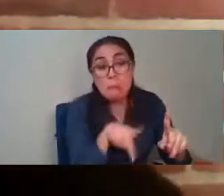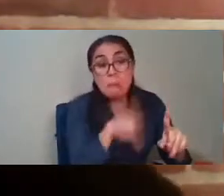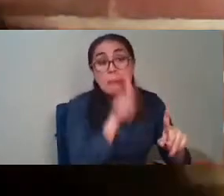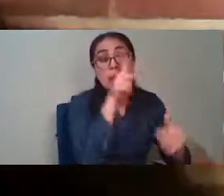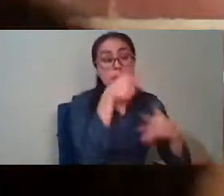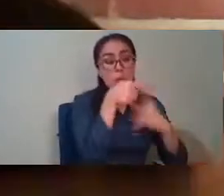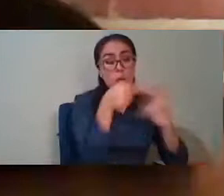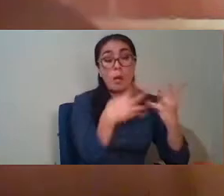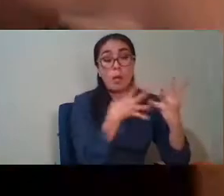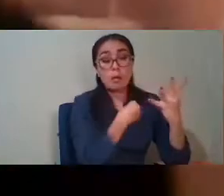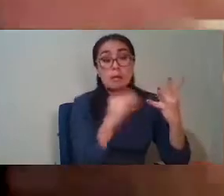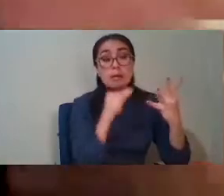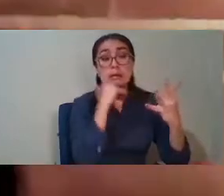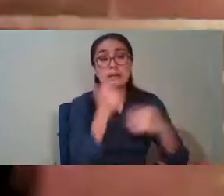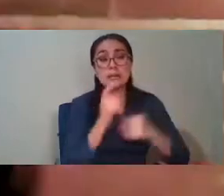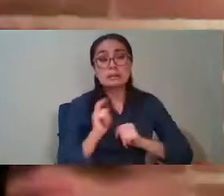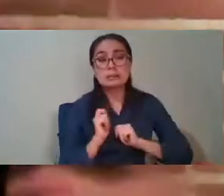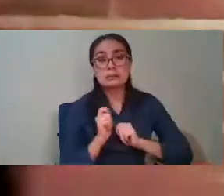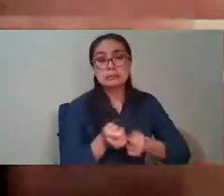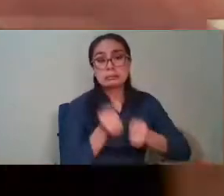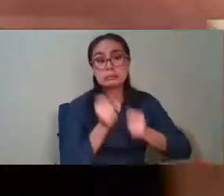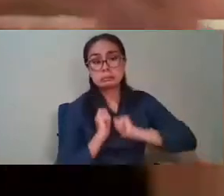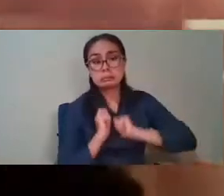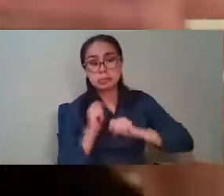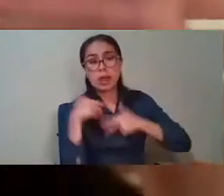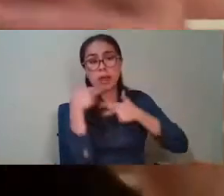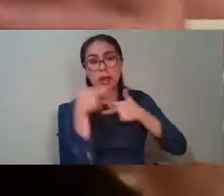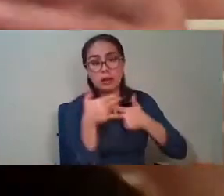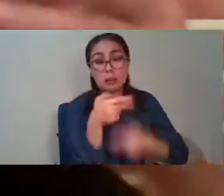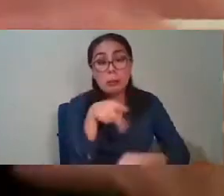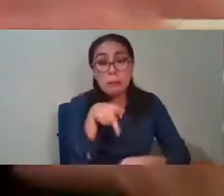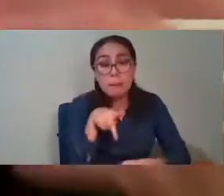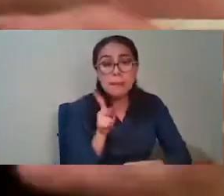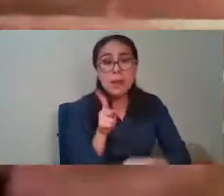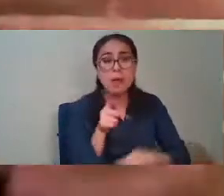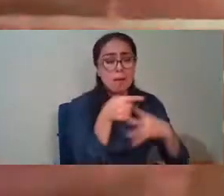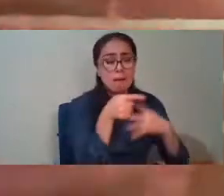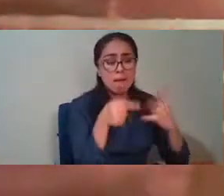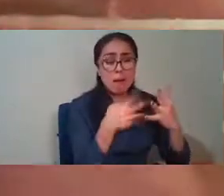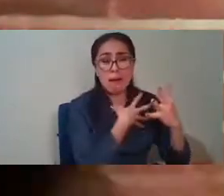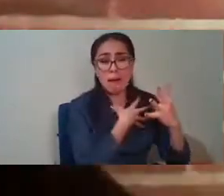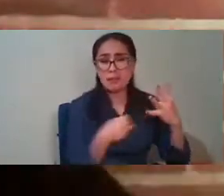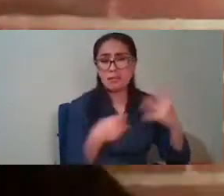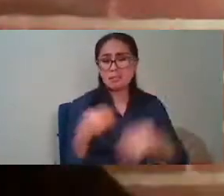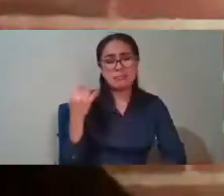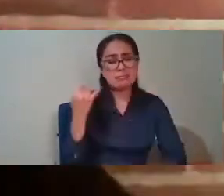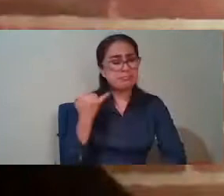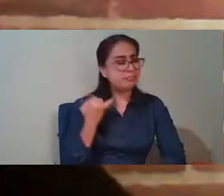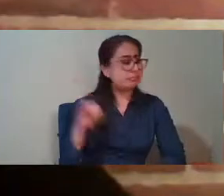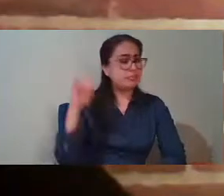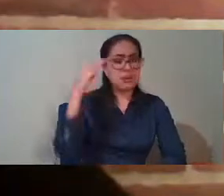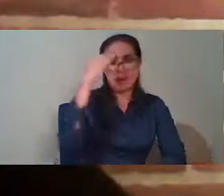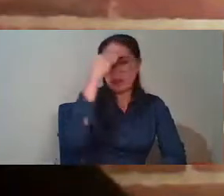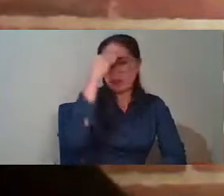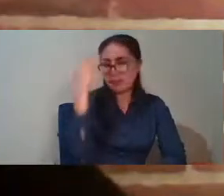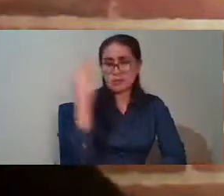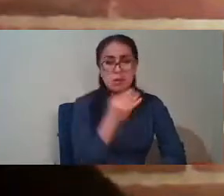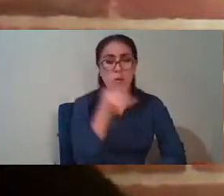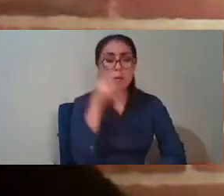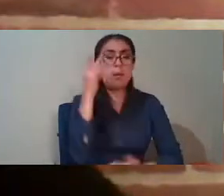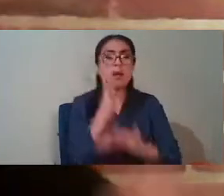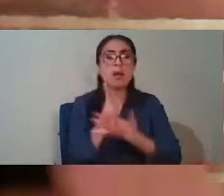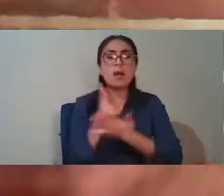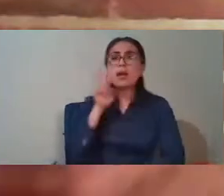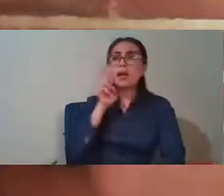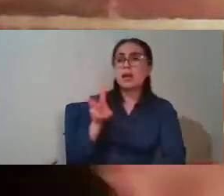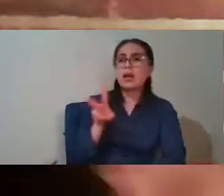son seres tan patéticos, tan horrorosamente patéticos, que da gusto verlos simplemente para disfrutar de su